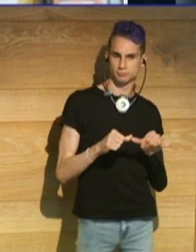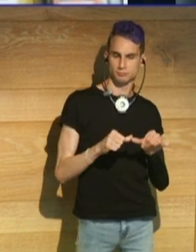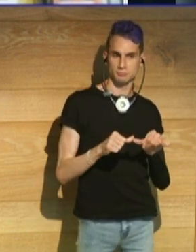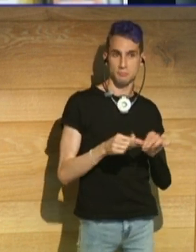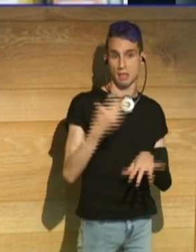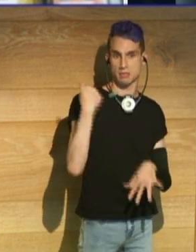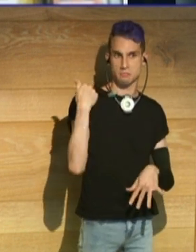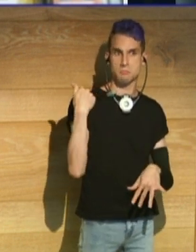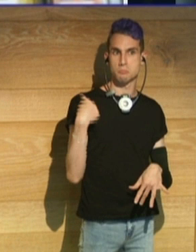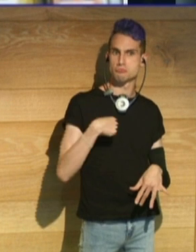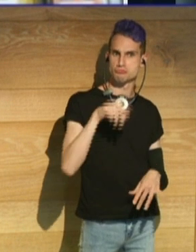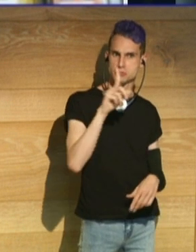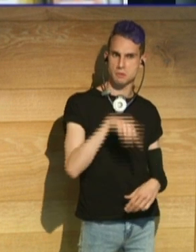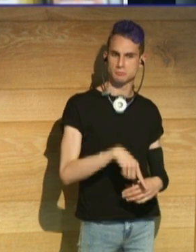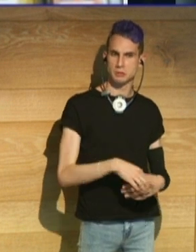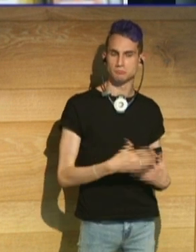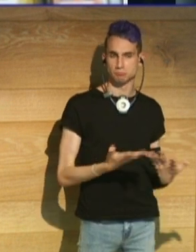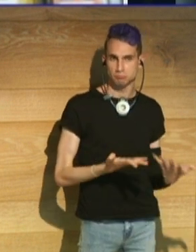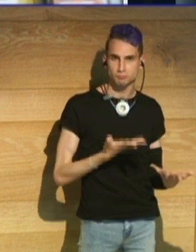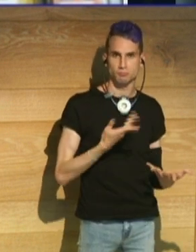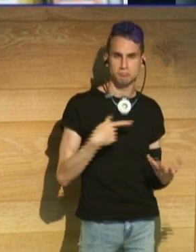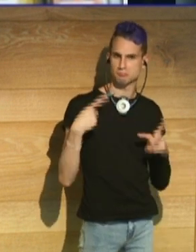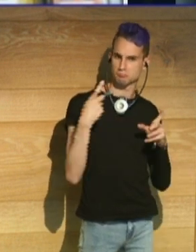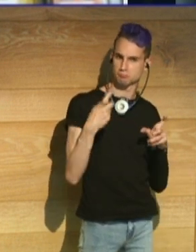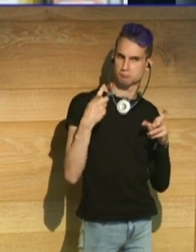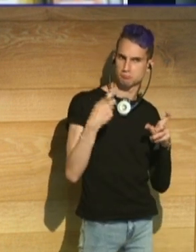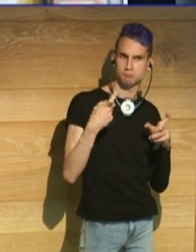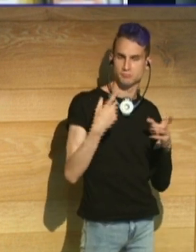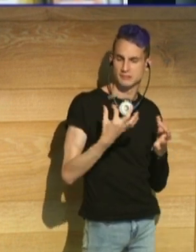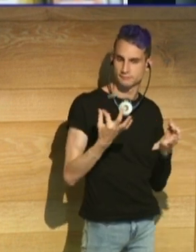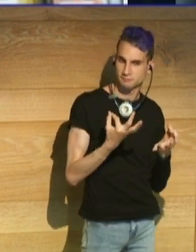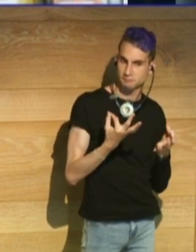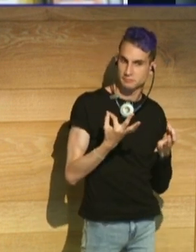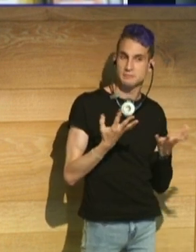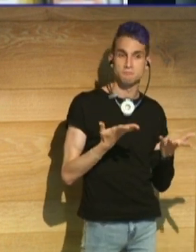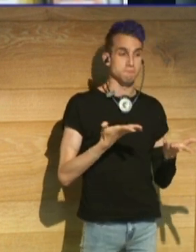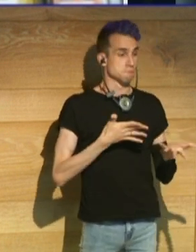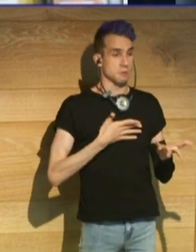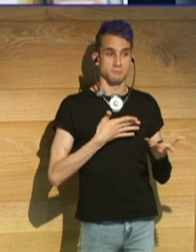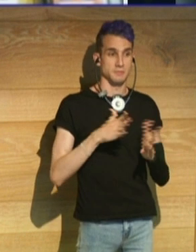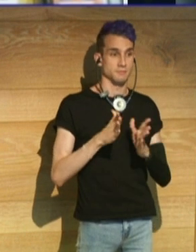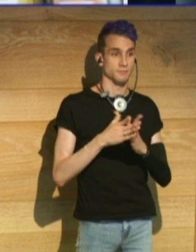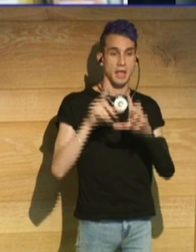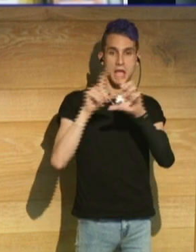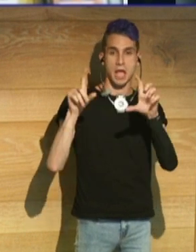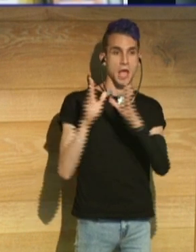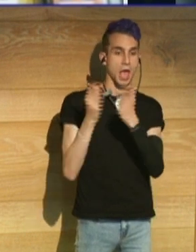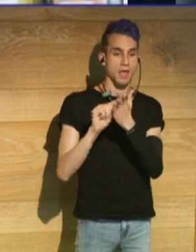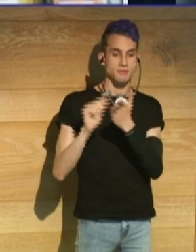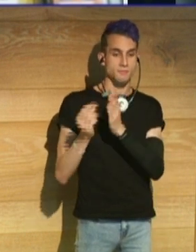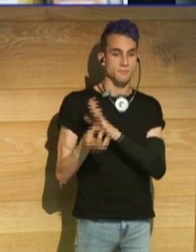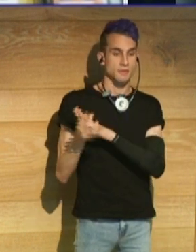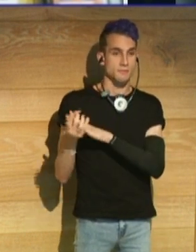también pensé mucho con la editorial mía para pensar en una faja, digamos,